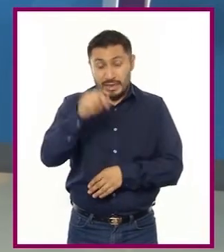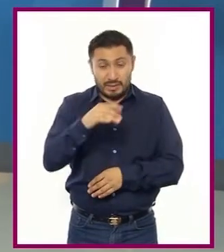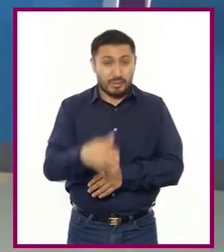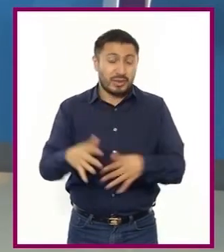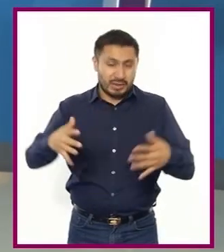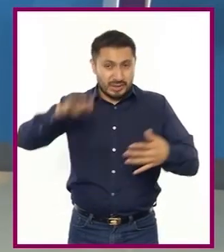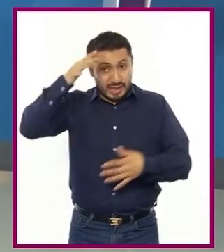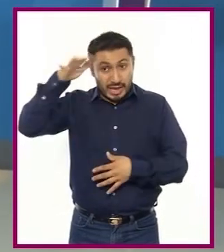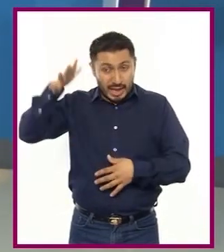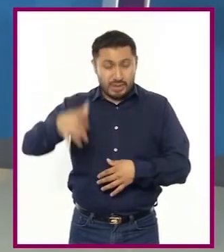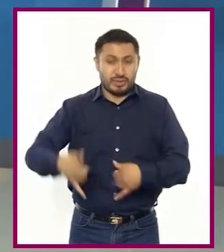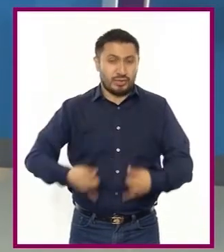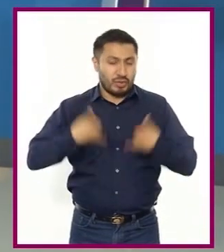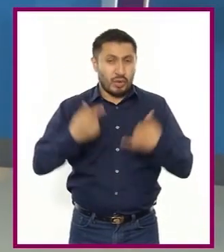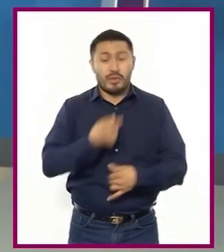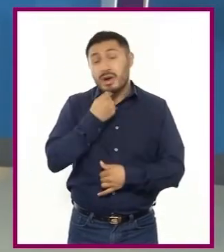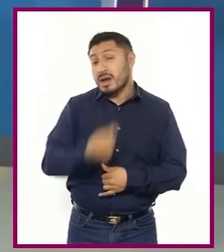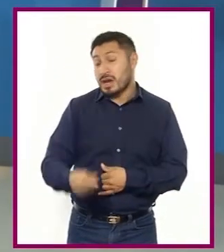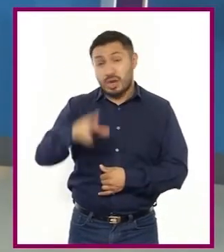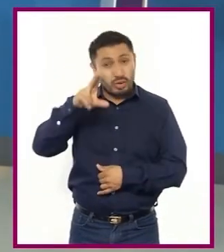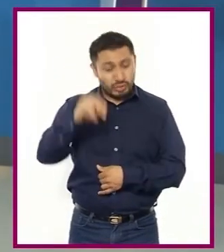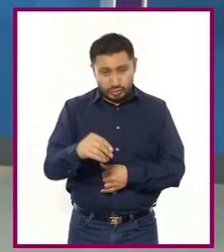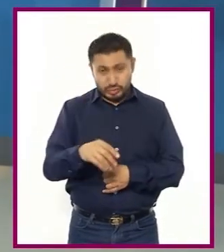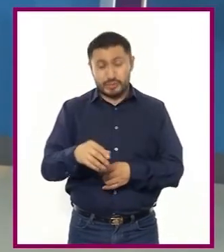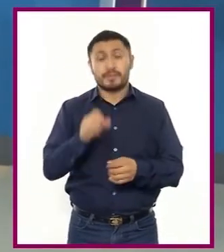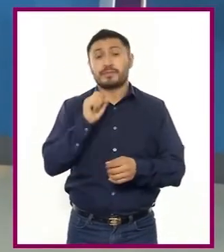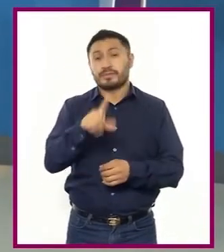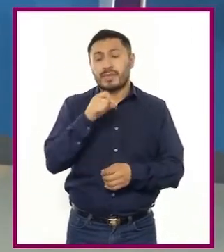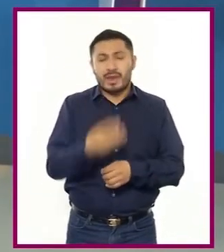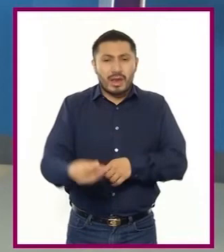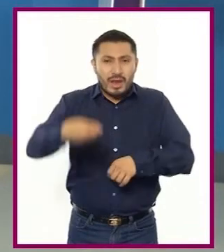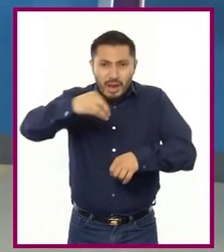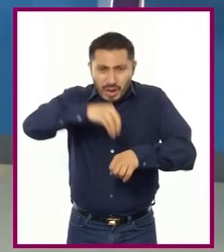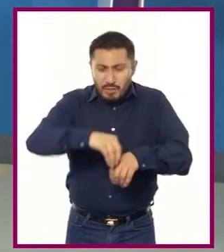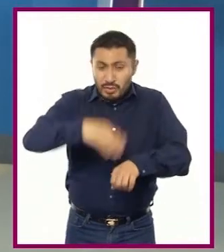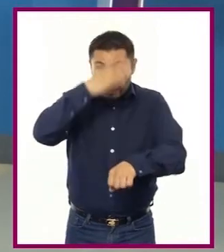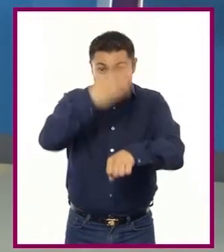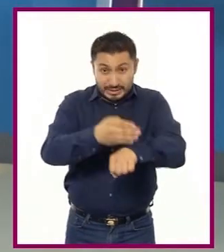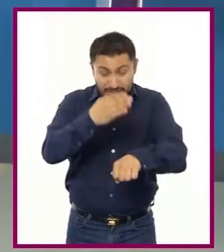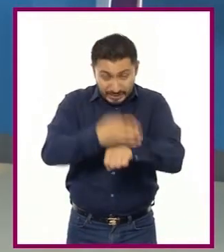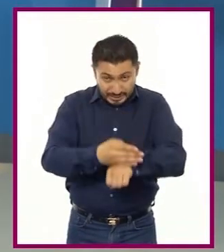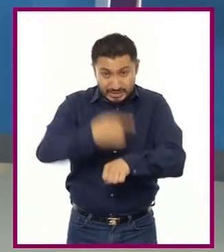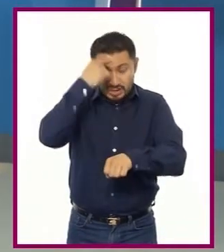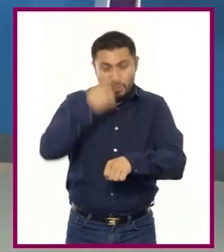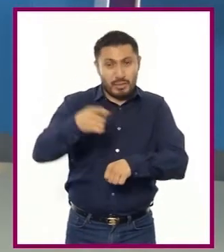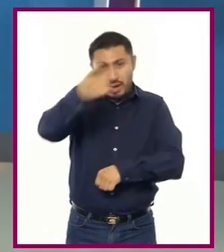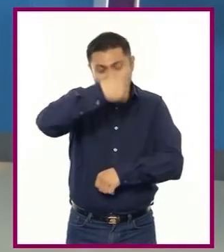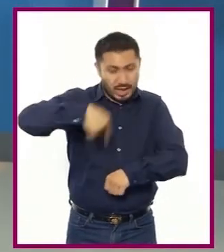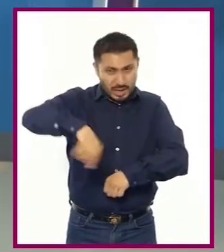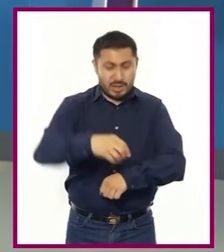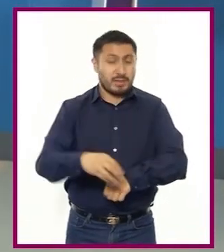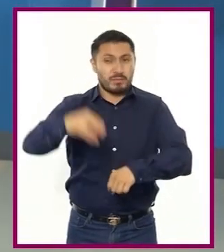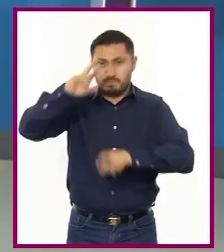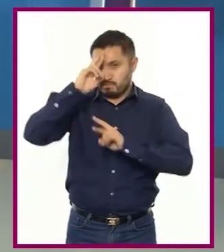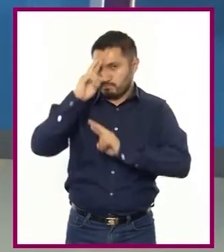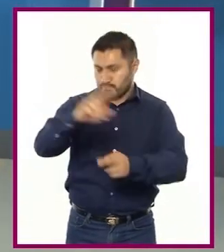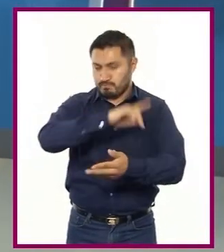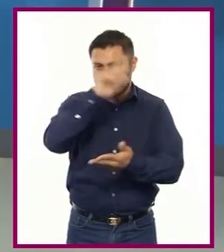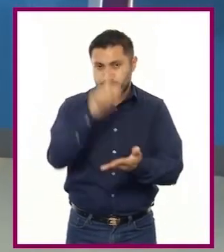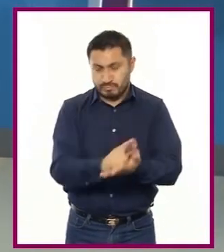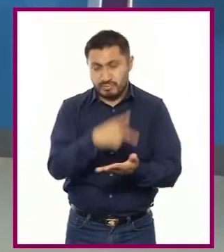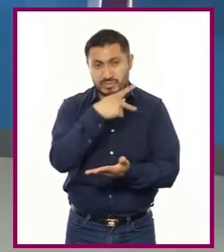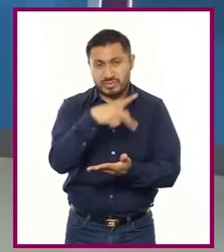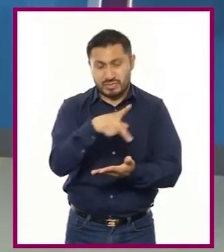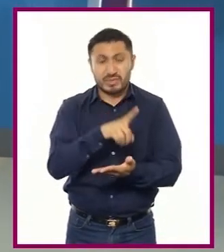prever todas las medidas necesarias, incluso el establecimiento de sanciones, para asegurar la aplicación efectiva de